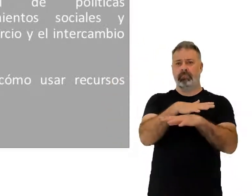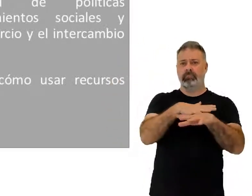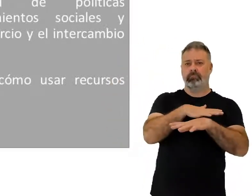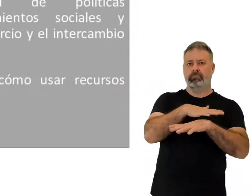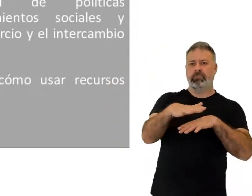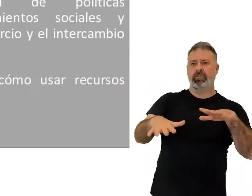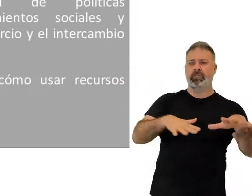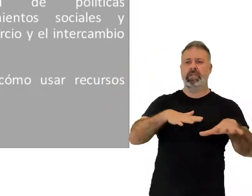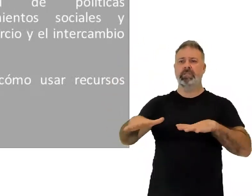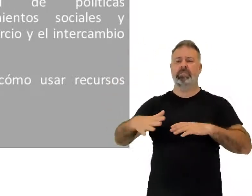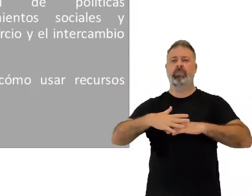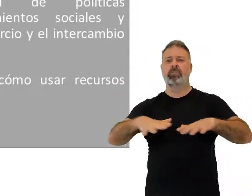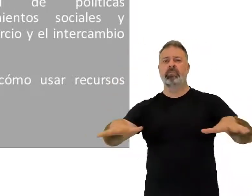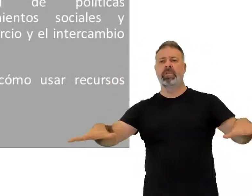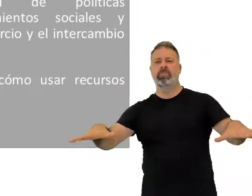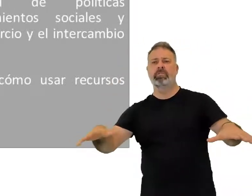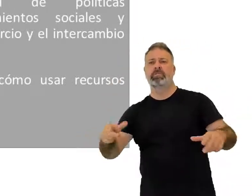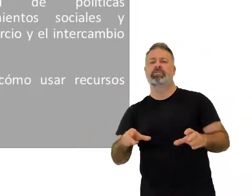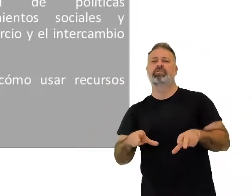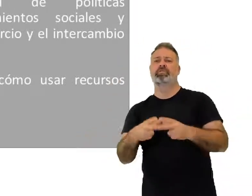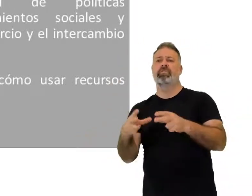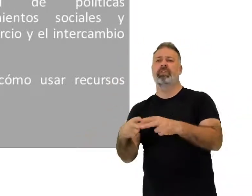movimientos sociales